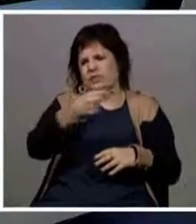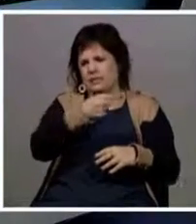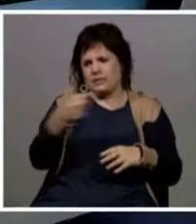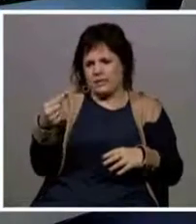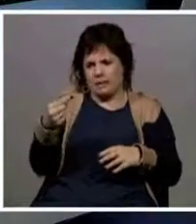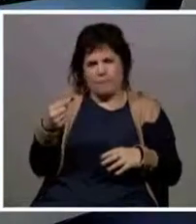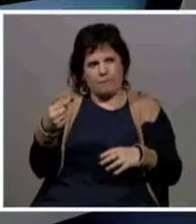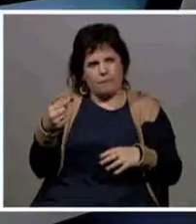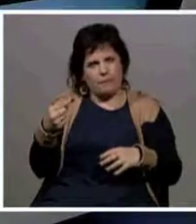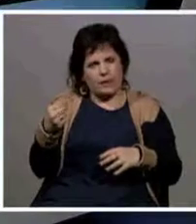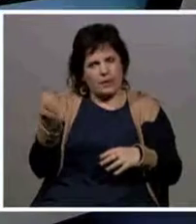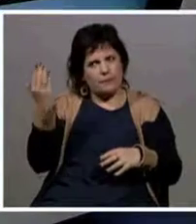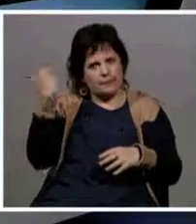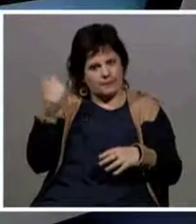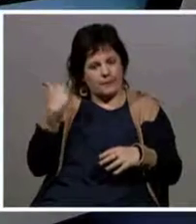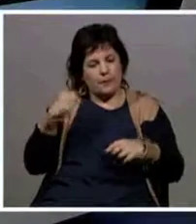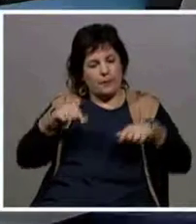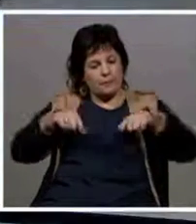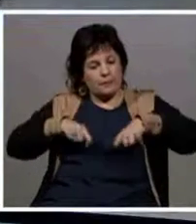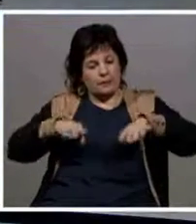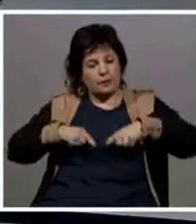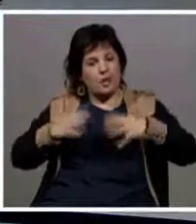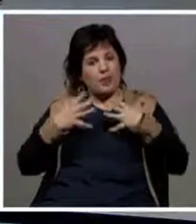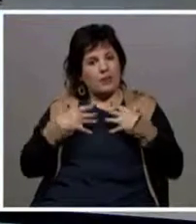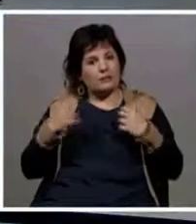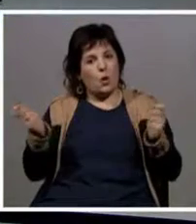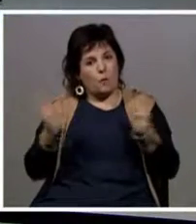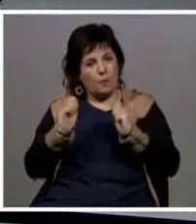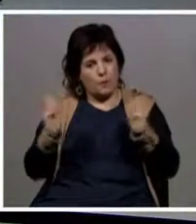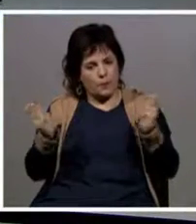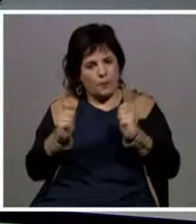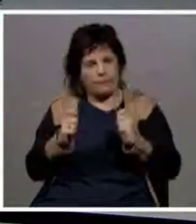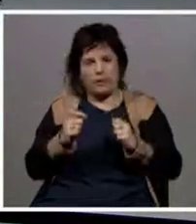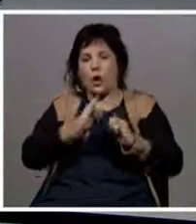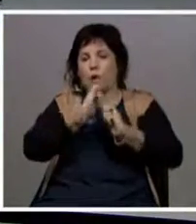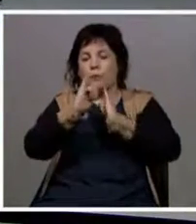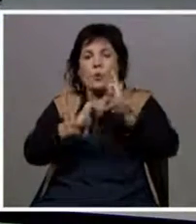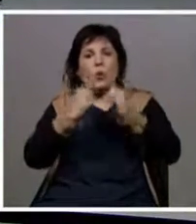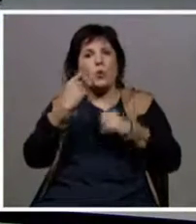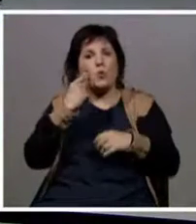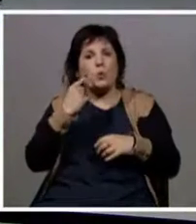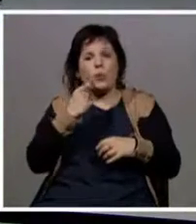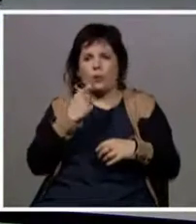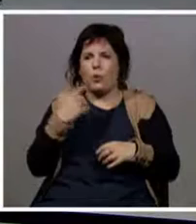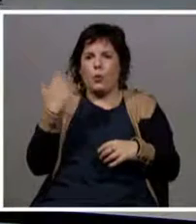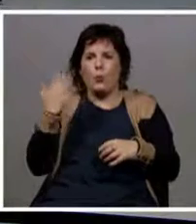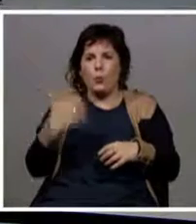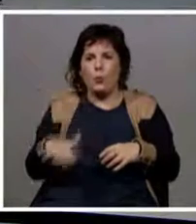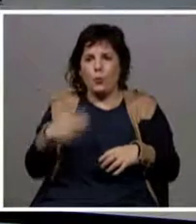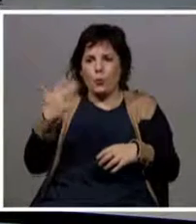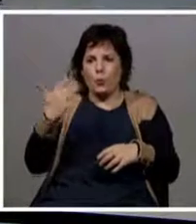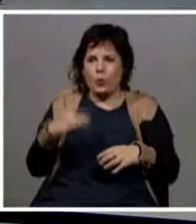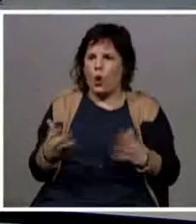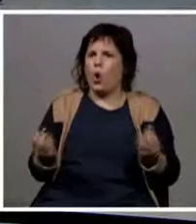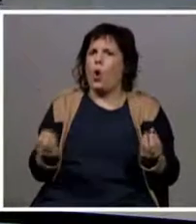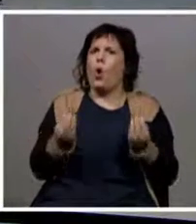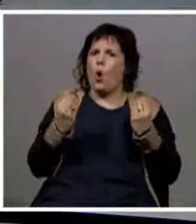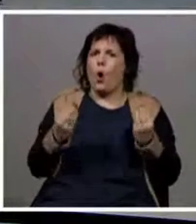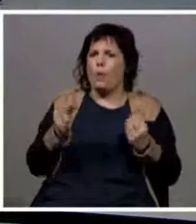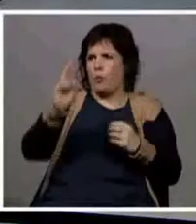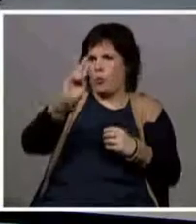pasada concretamente el ministerio de salud pública dio a conocer unas cifras realmente impactantes sobre cómo impacta en nuestro